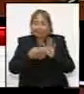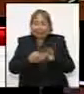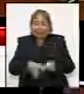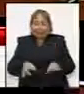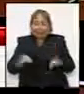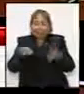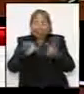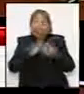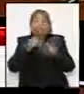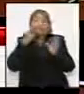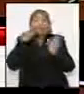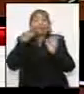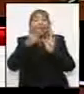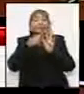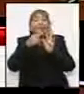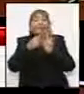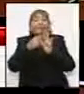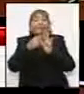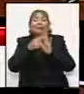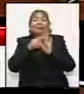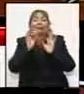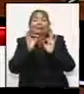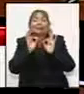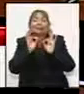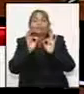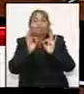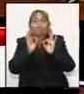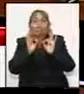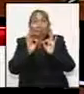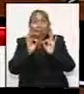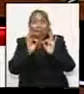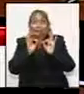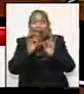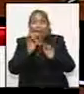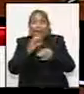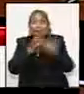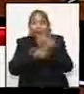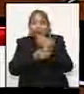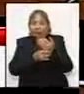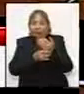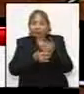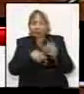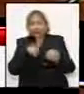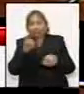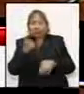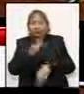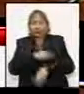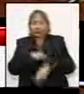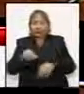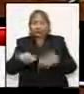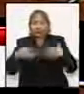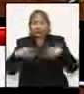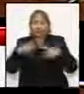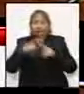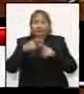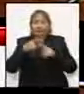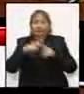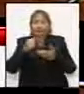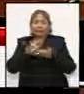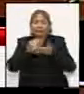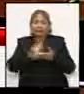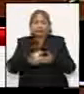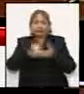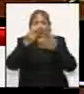es la identificación clara de esa PEA ocupacional, médicos, otros profesionales de salud, técnicos asistenciales,